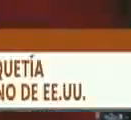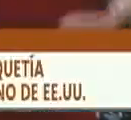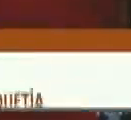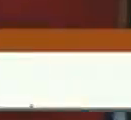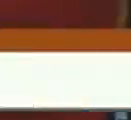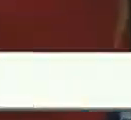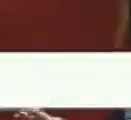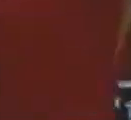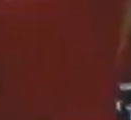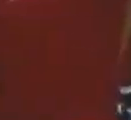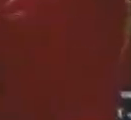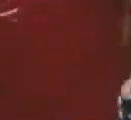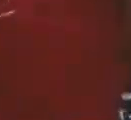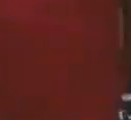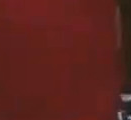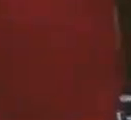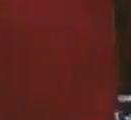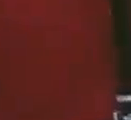La Guaira!